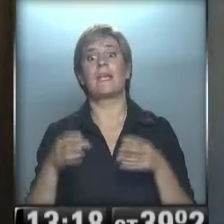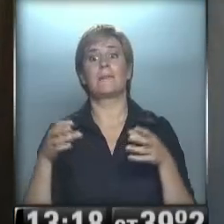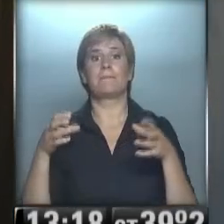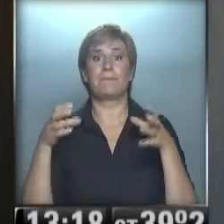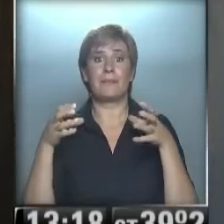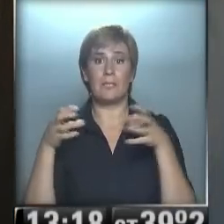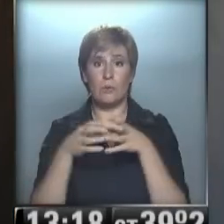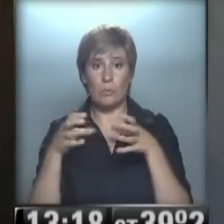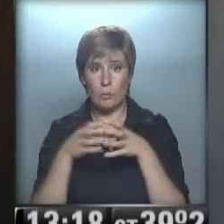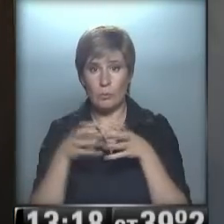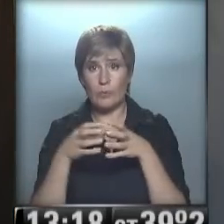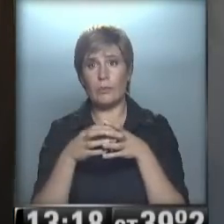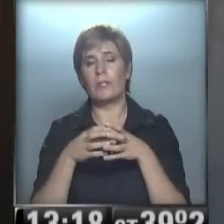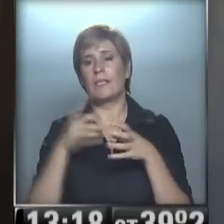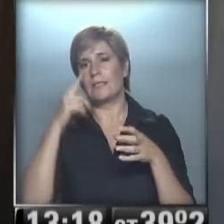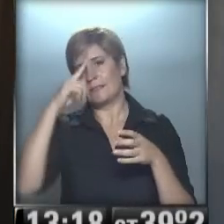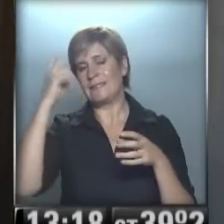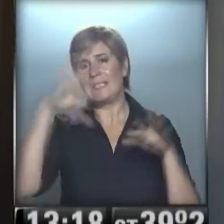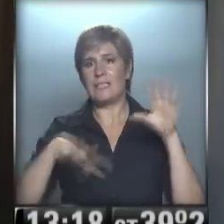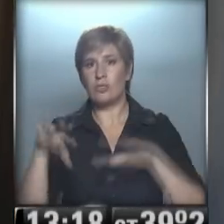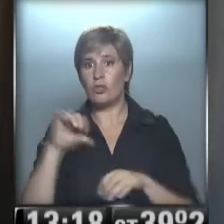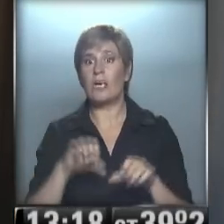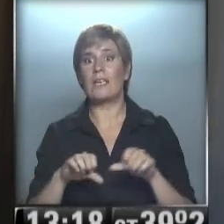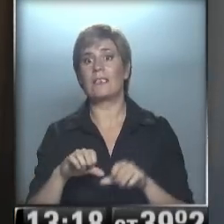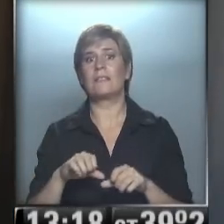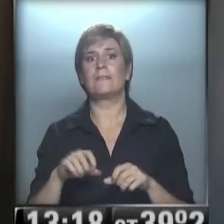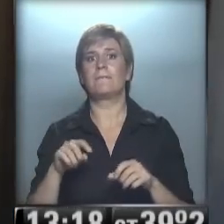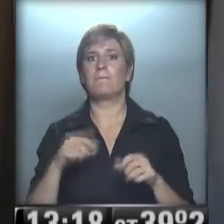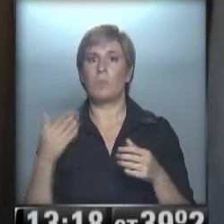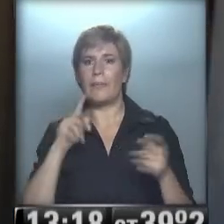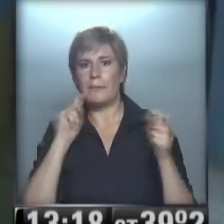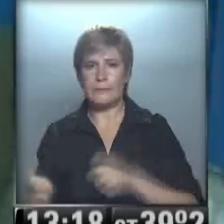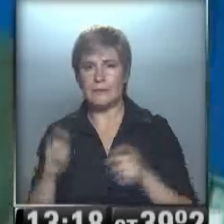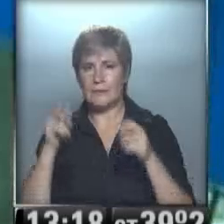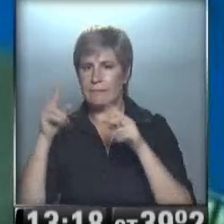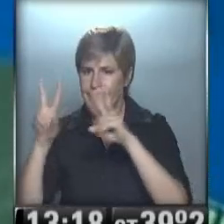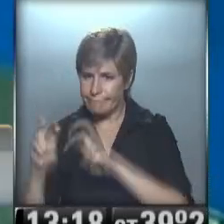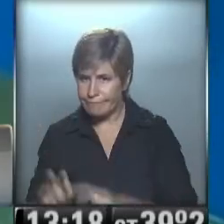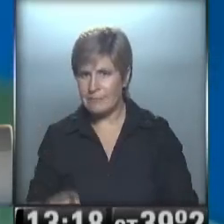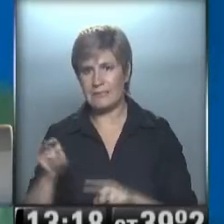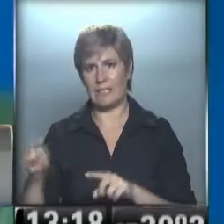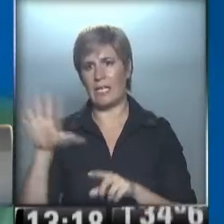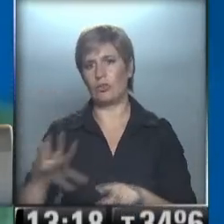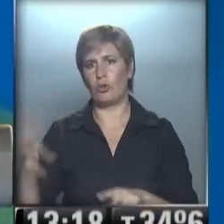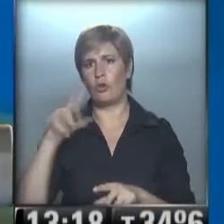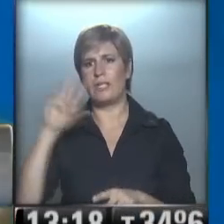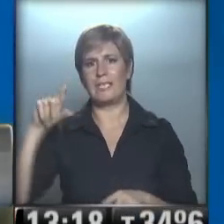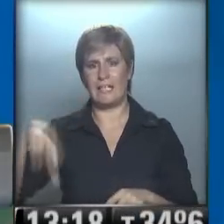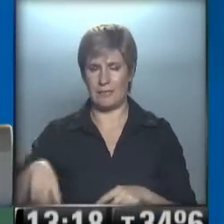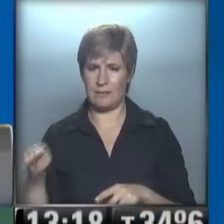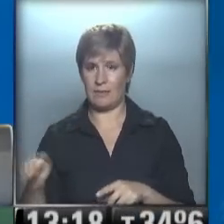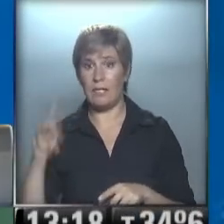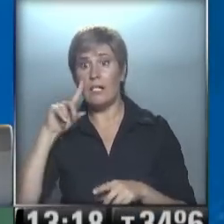a realizar visitas diarias a todos los sitios nucleares del país. Aún con estas enormes concesiones hechas